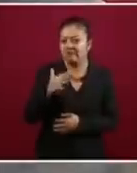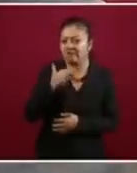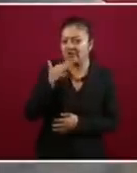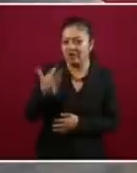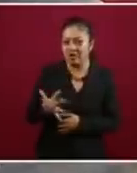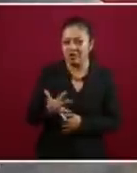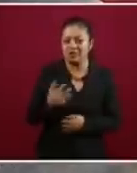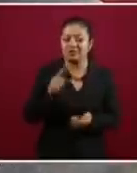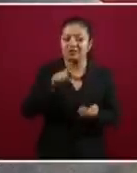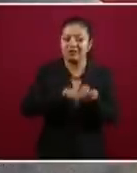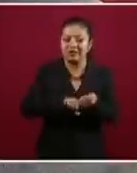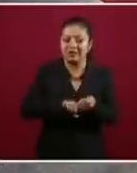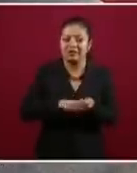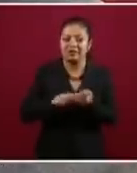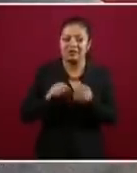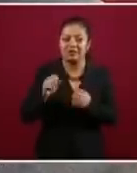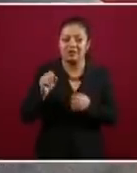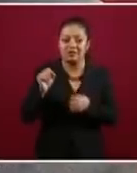en los sindicatos.